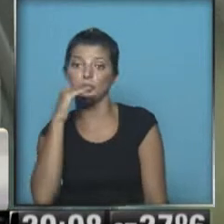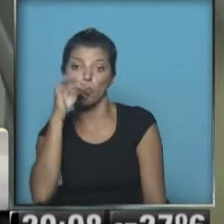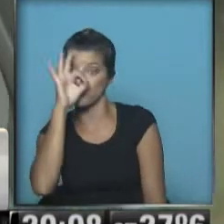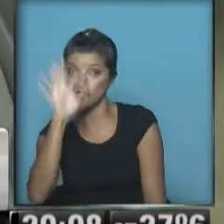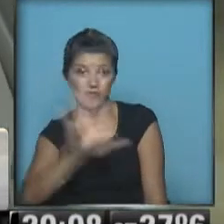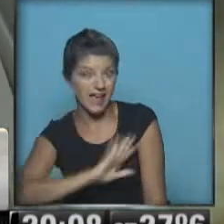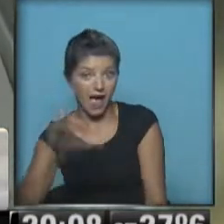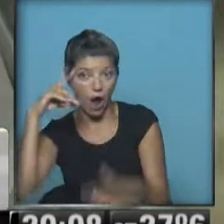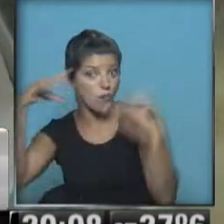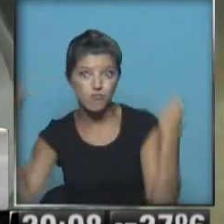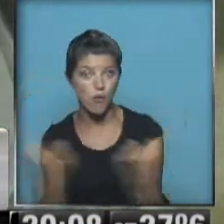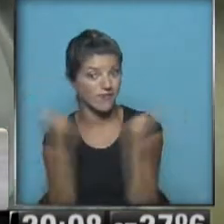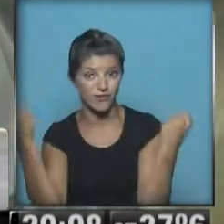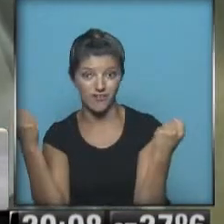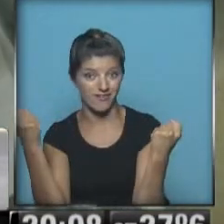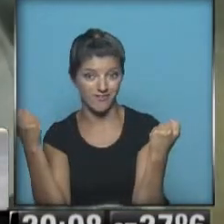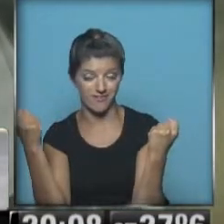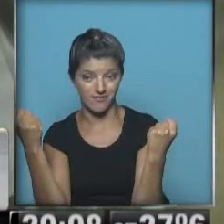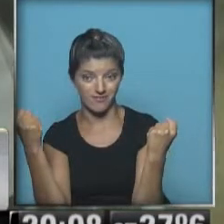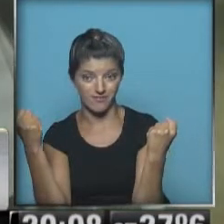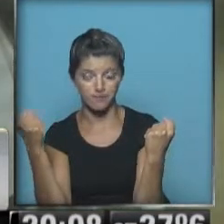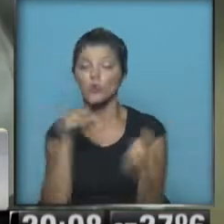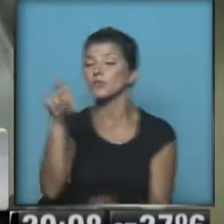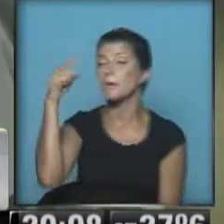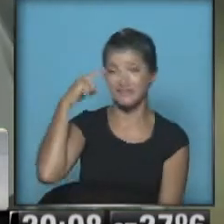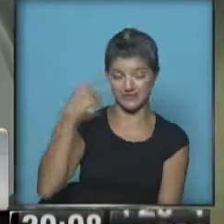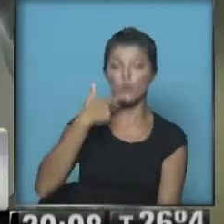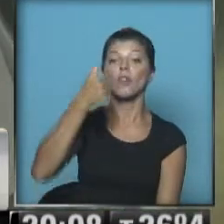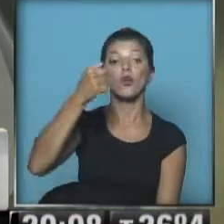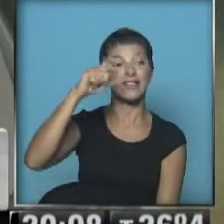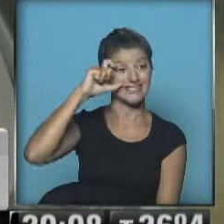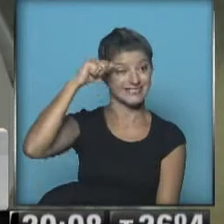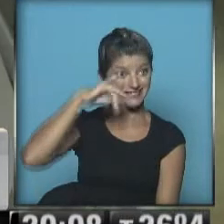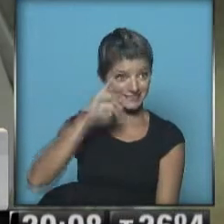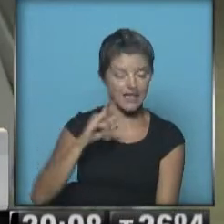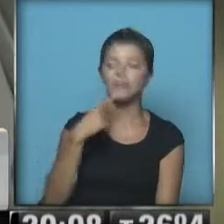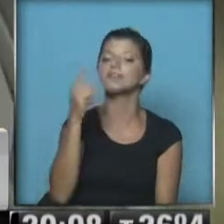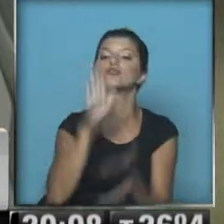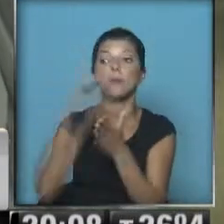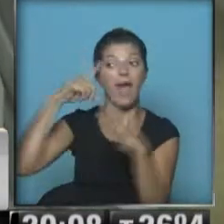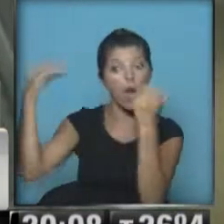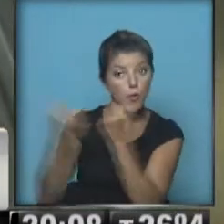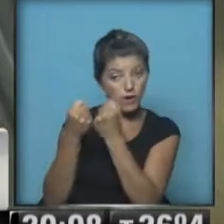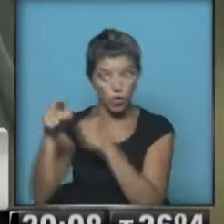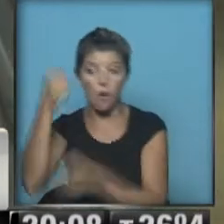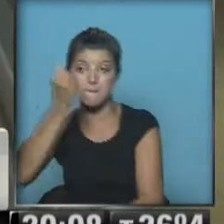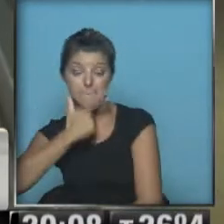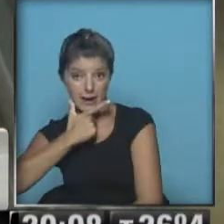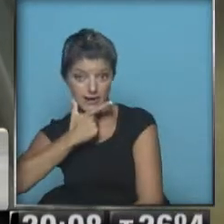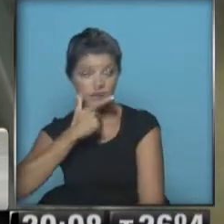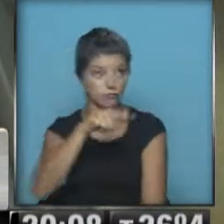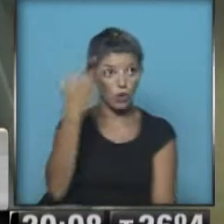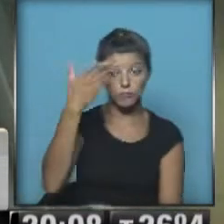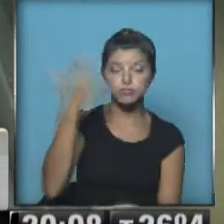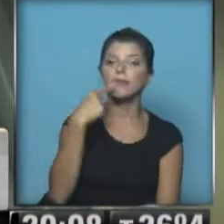o sea, fíjense ustedes que cuando Sanz habla del acuerdo con Macri en sus discursos,